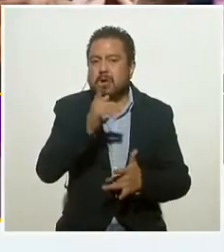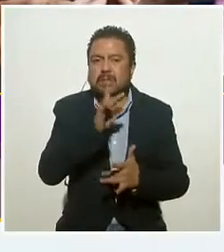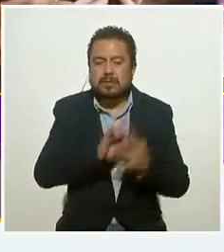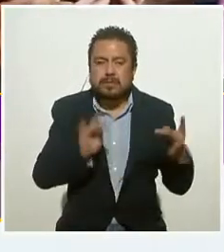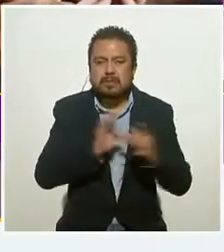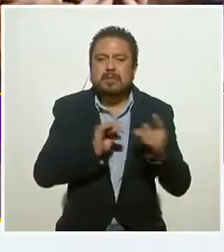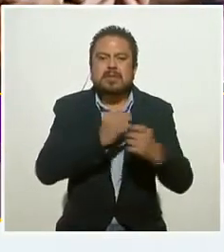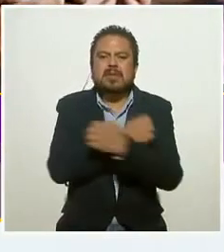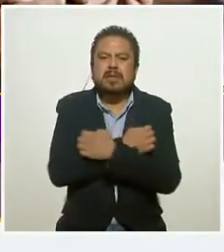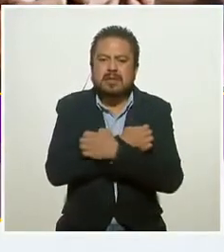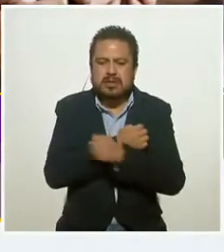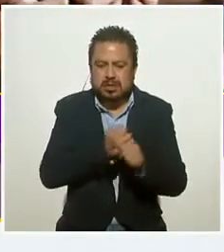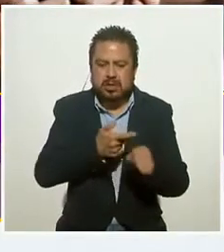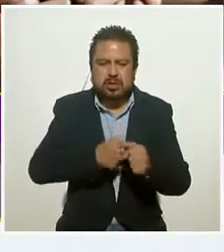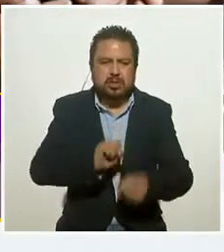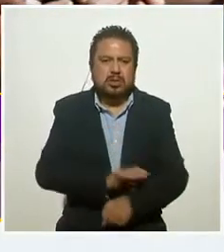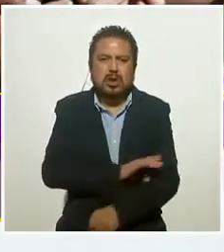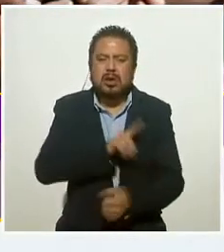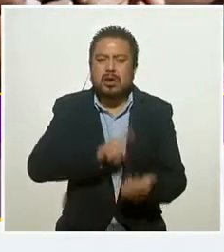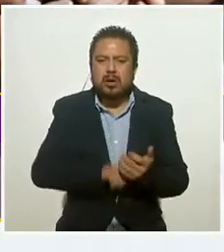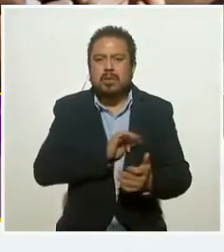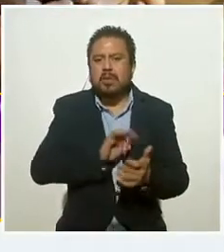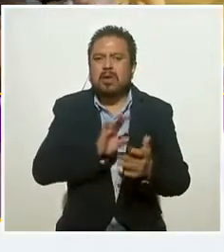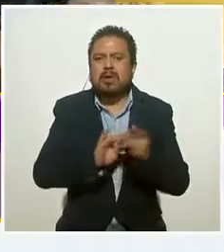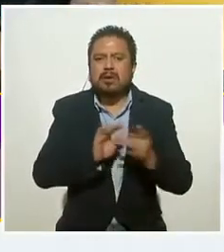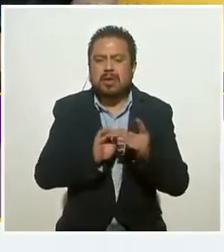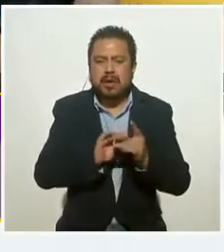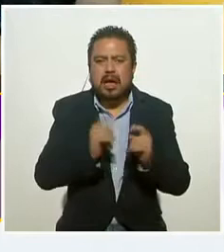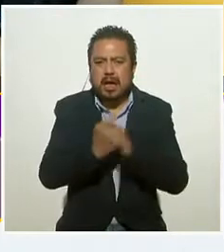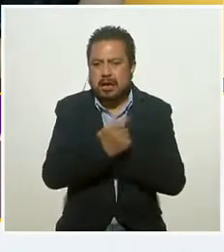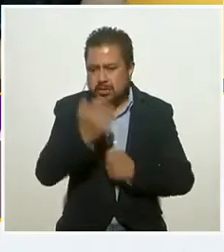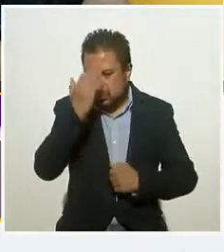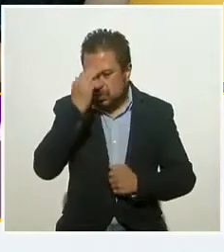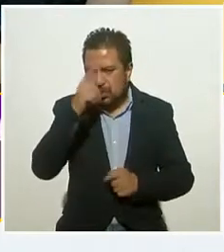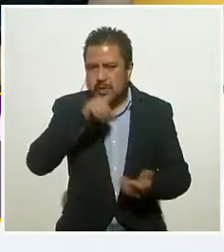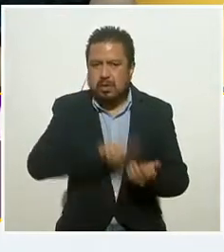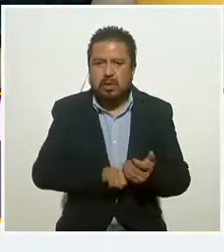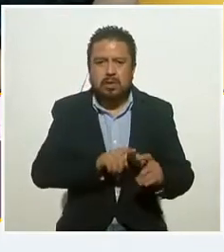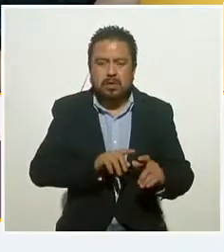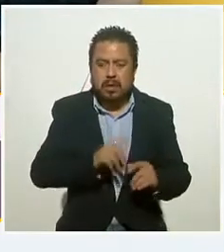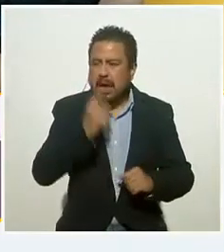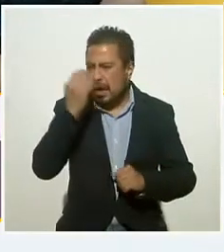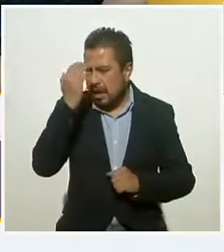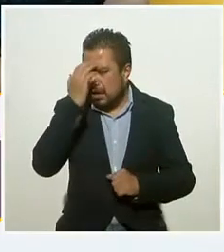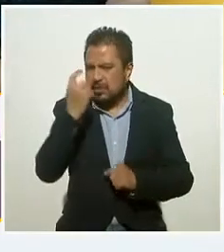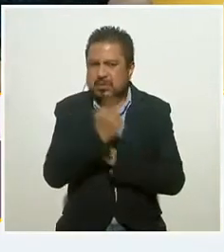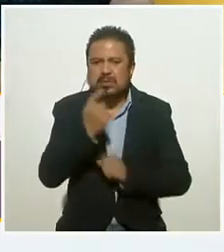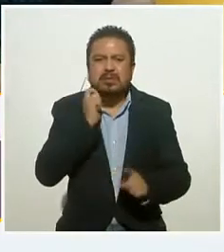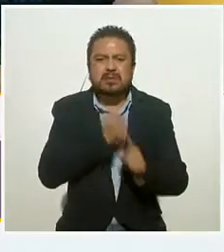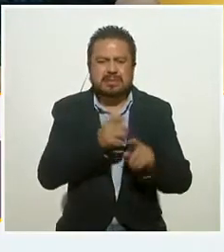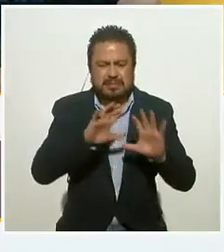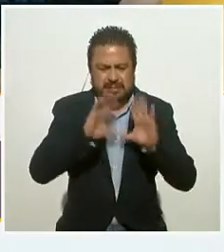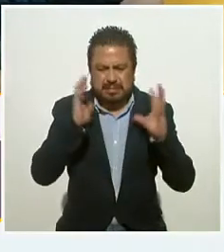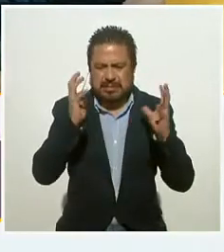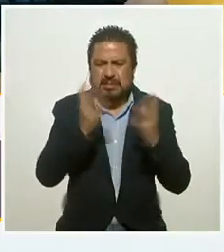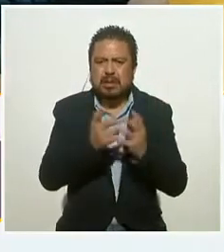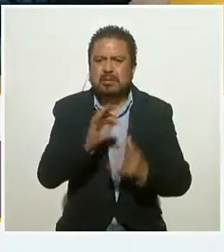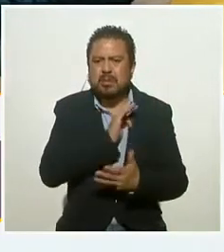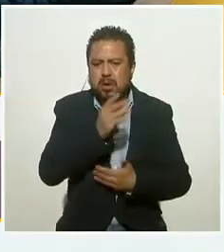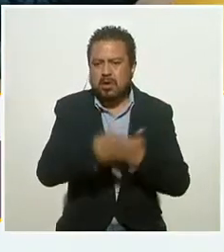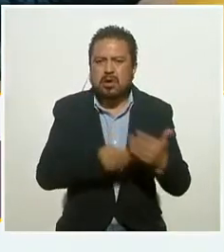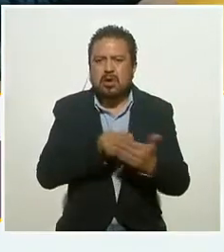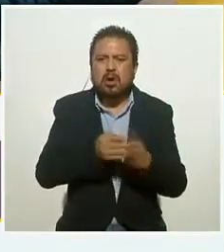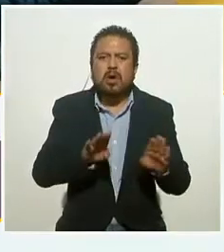la educación socioemocional, ¿se podría decir que es autoconocimiento? El autoconocimiento es una dimensión que yo pondría como